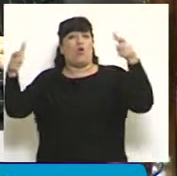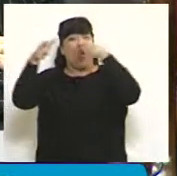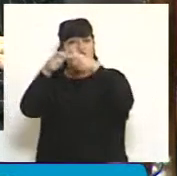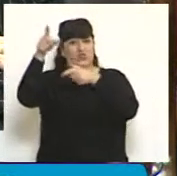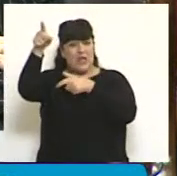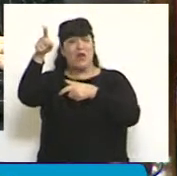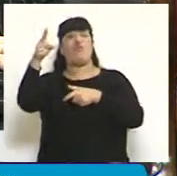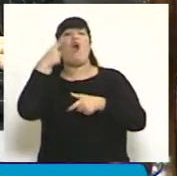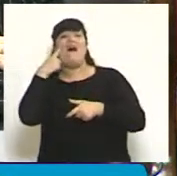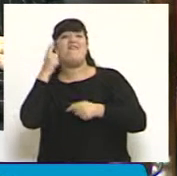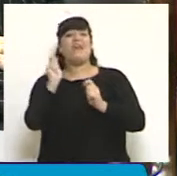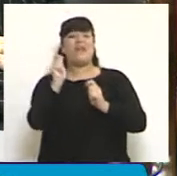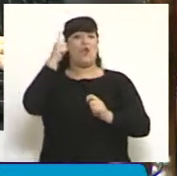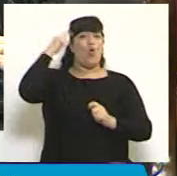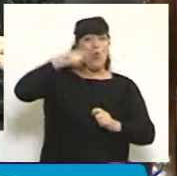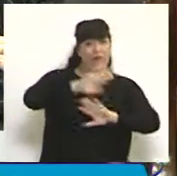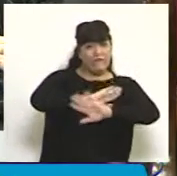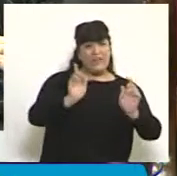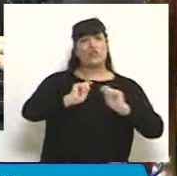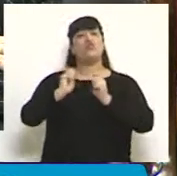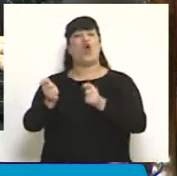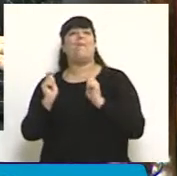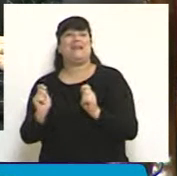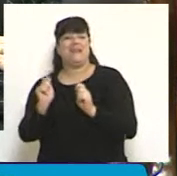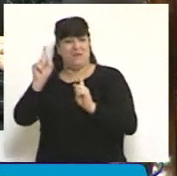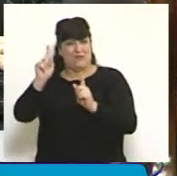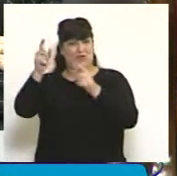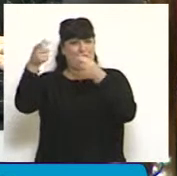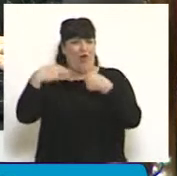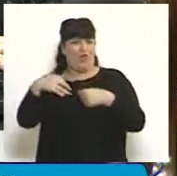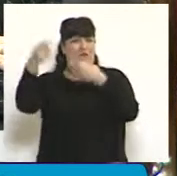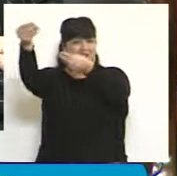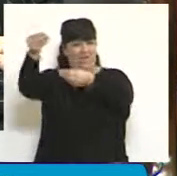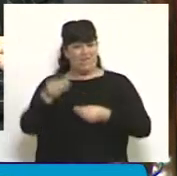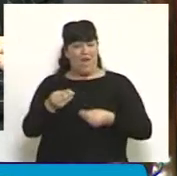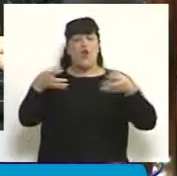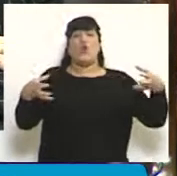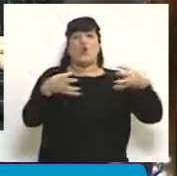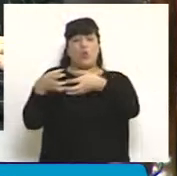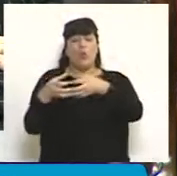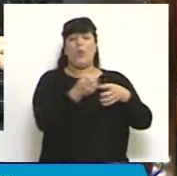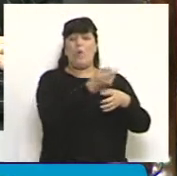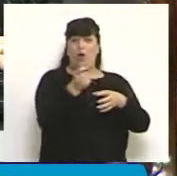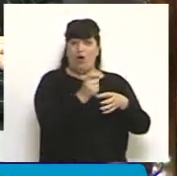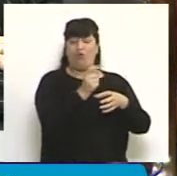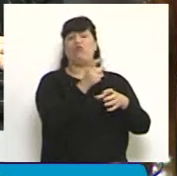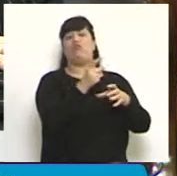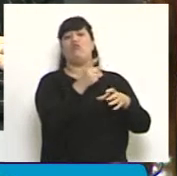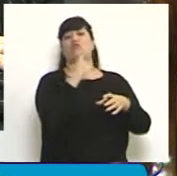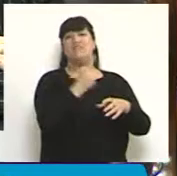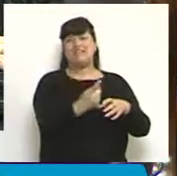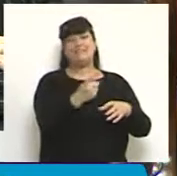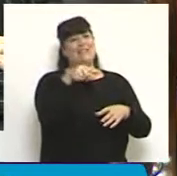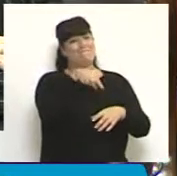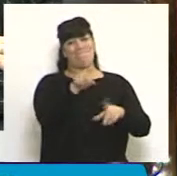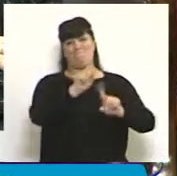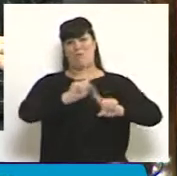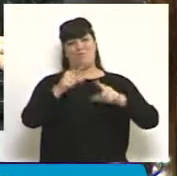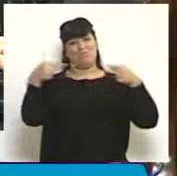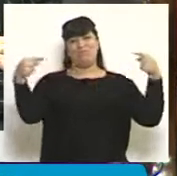para nombrar subrogantes. Los dictámenes en minoría consideran que esto altera